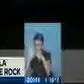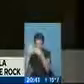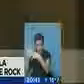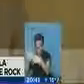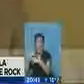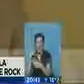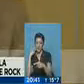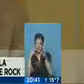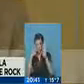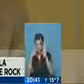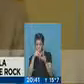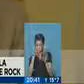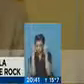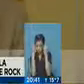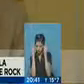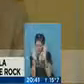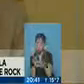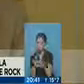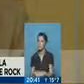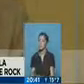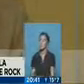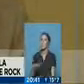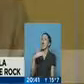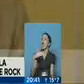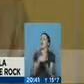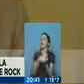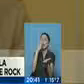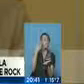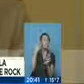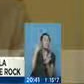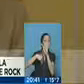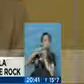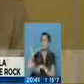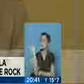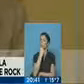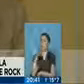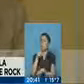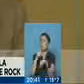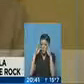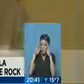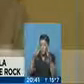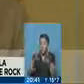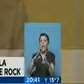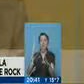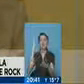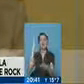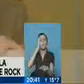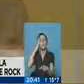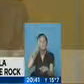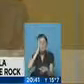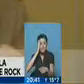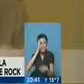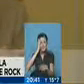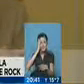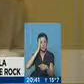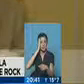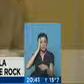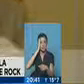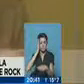directivas de CAMPS. Y el ámbito cultural es posiblemente el más importante en esto, porque va dirigido a la mente, al... Es el más